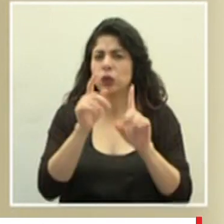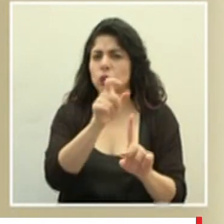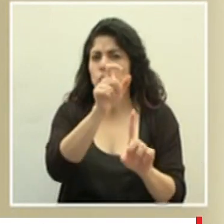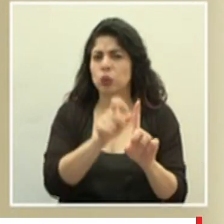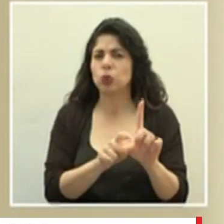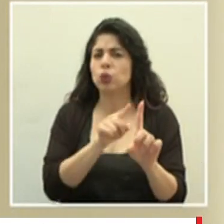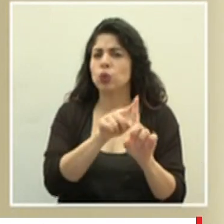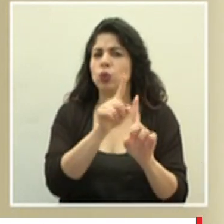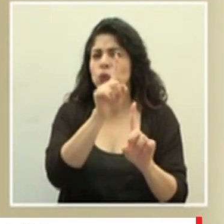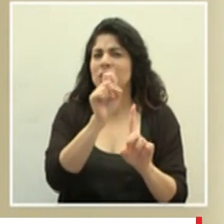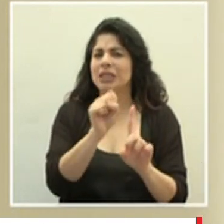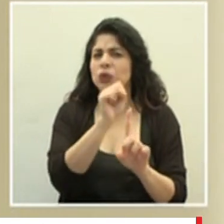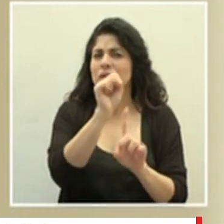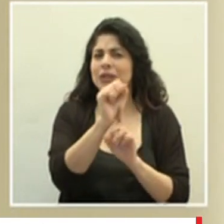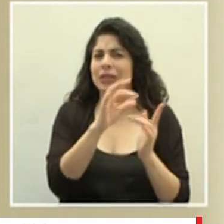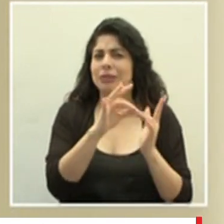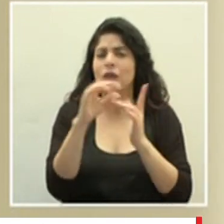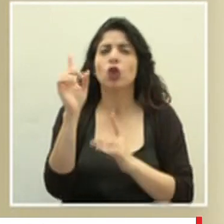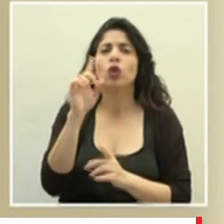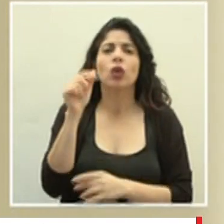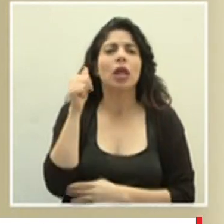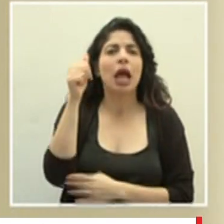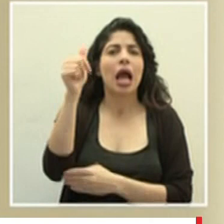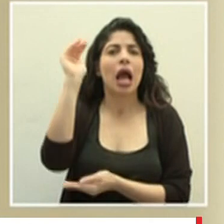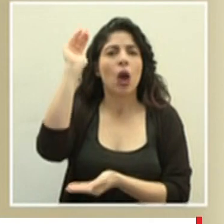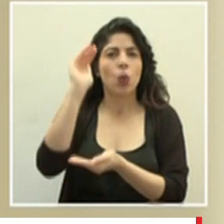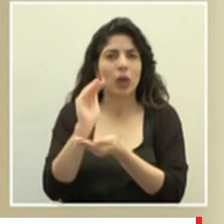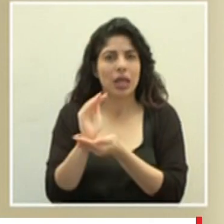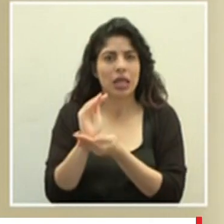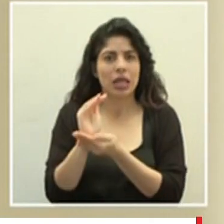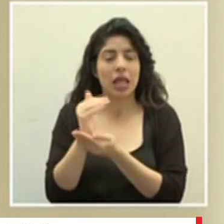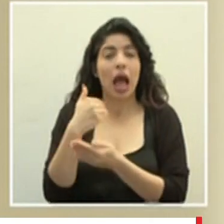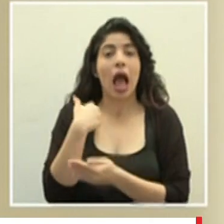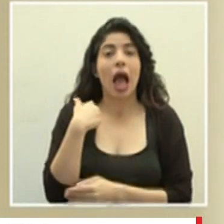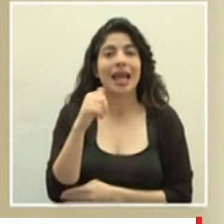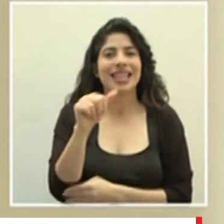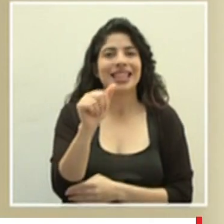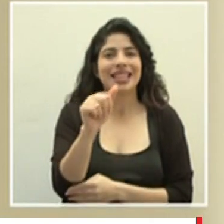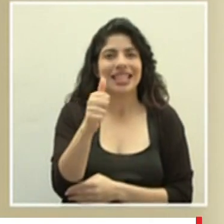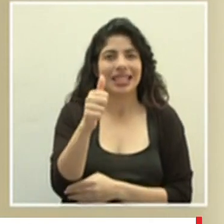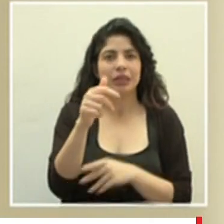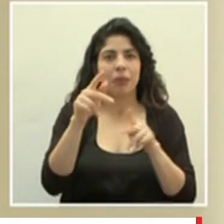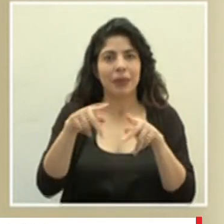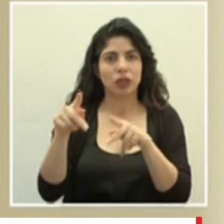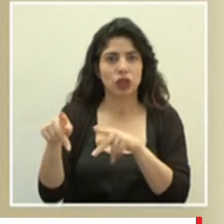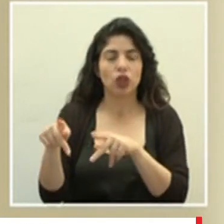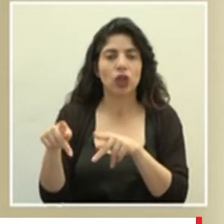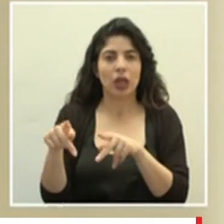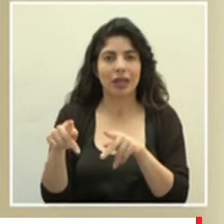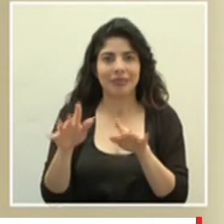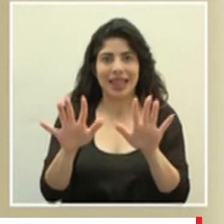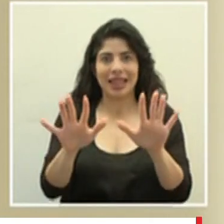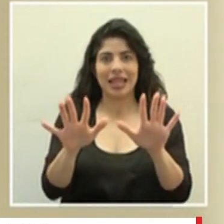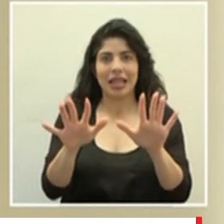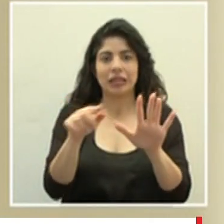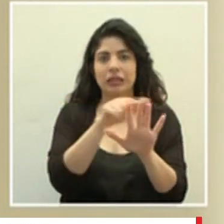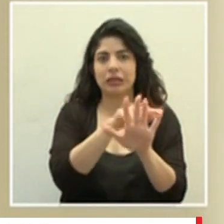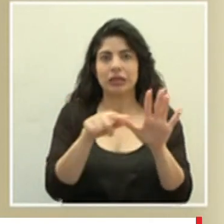particular que se registra en Alajuelita, en donde tenemos 10 personas que han tenido un